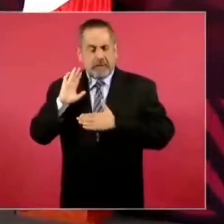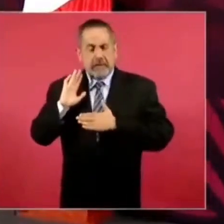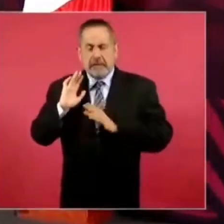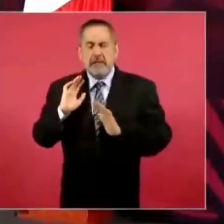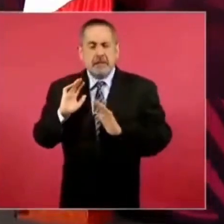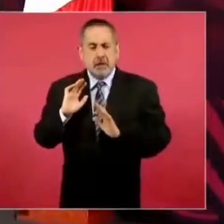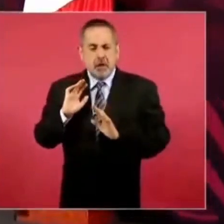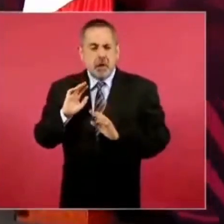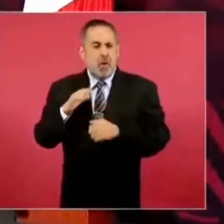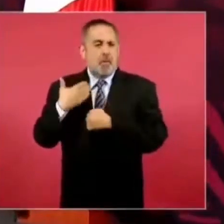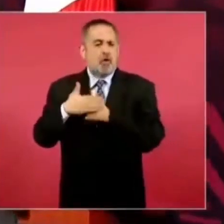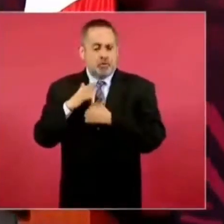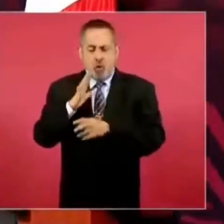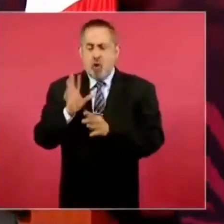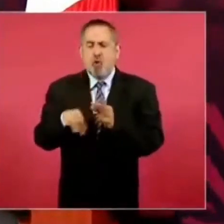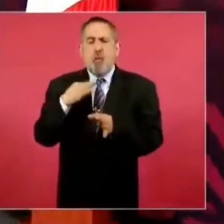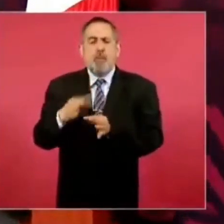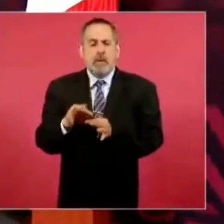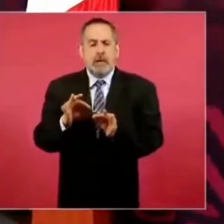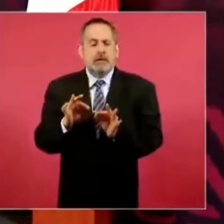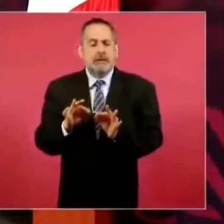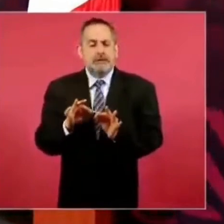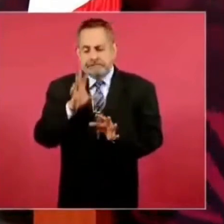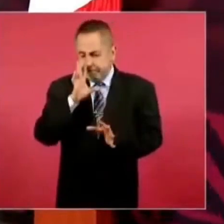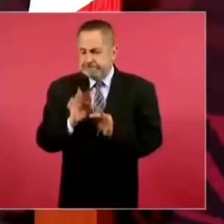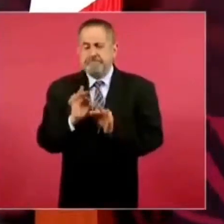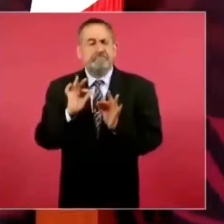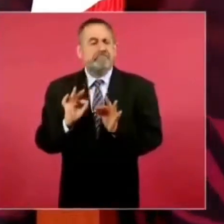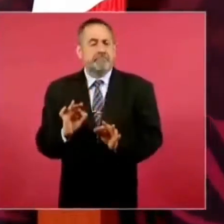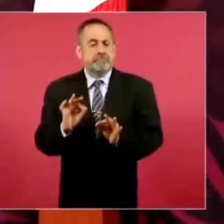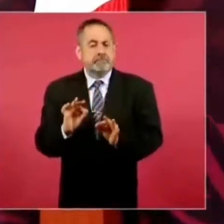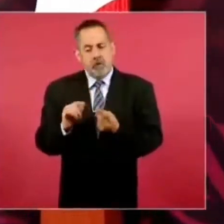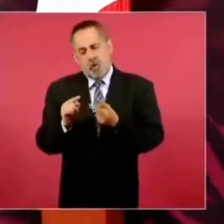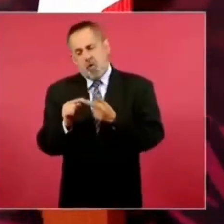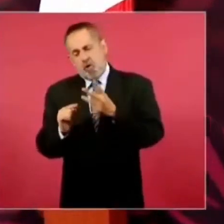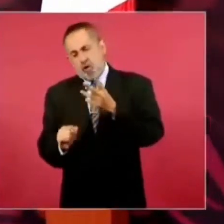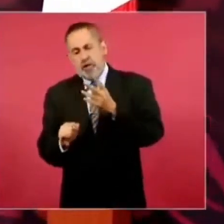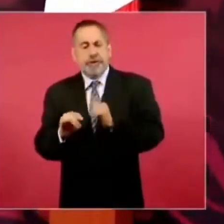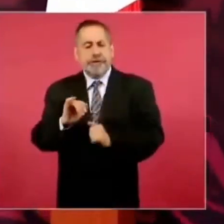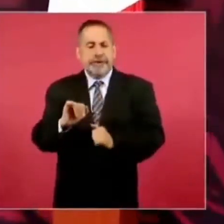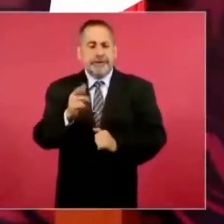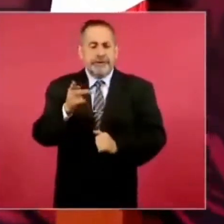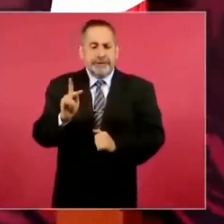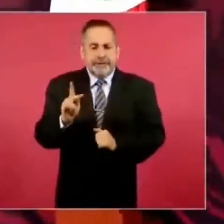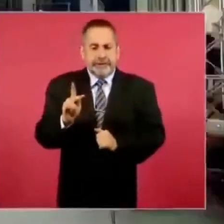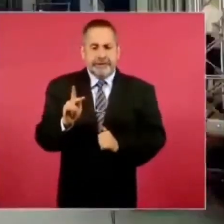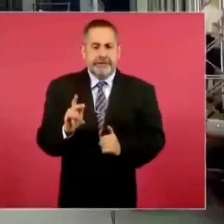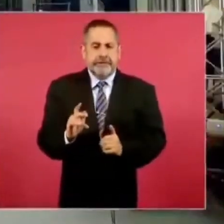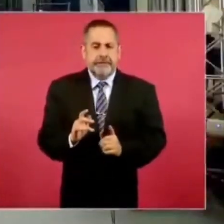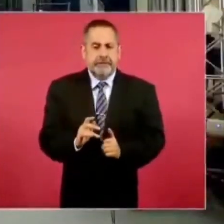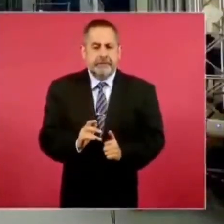que vamos a cumplir. Y otros, desde luego, pero